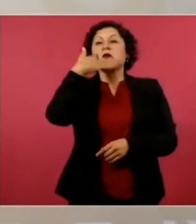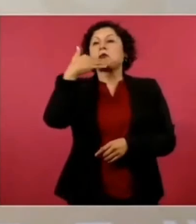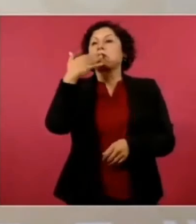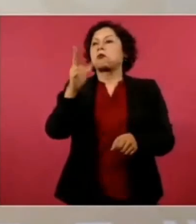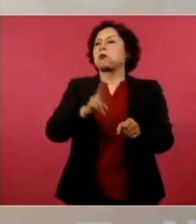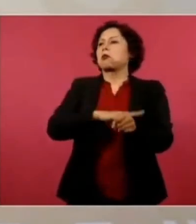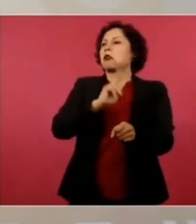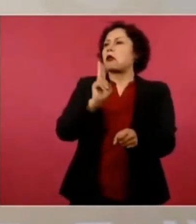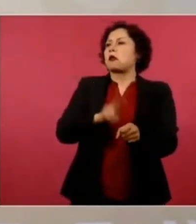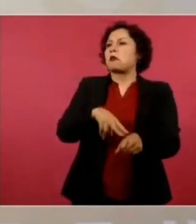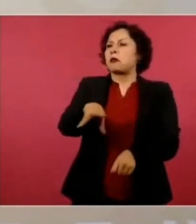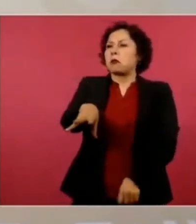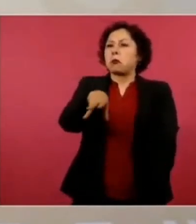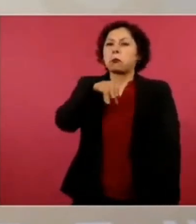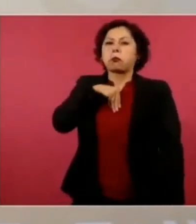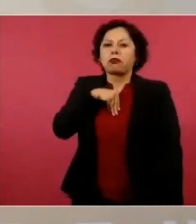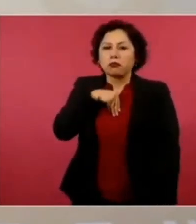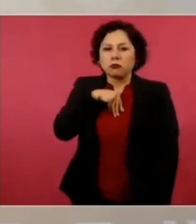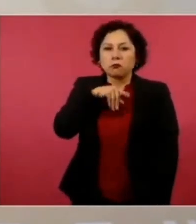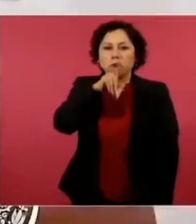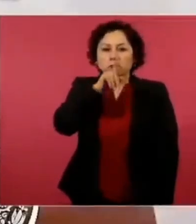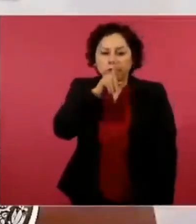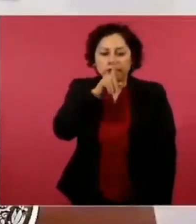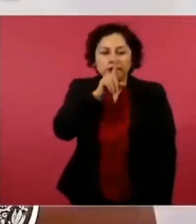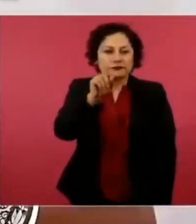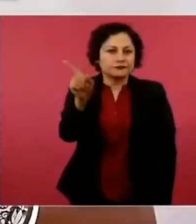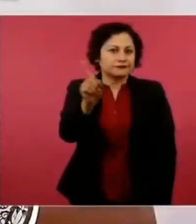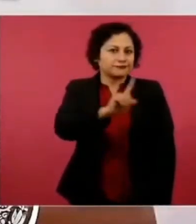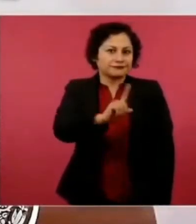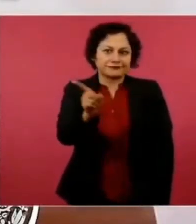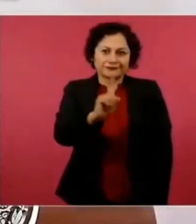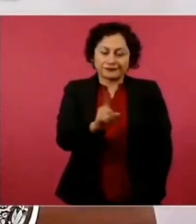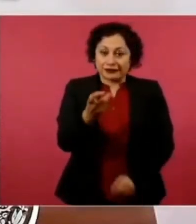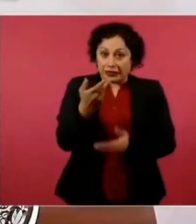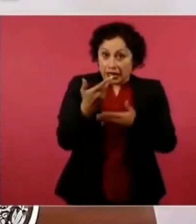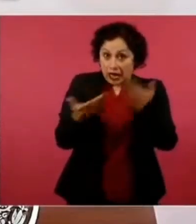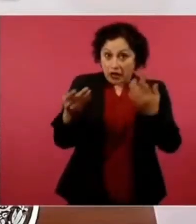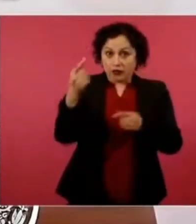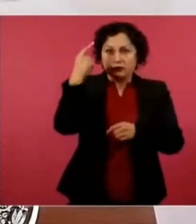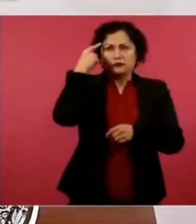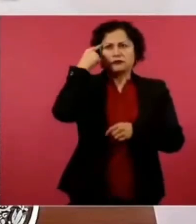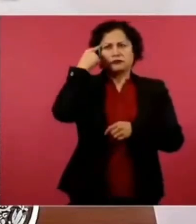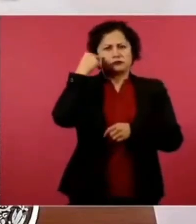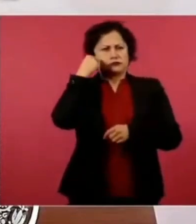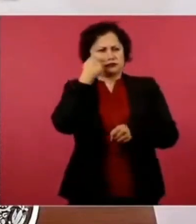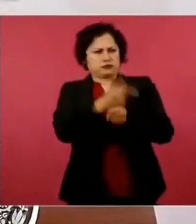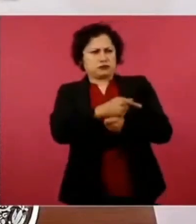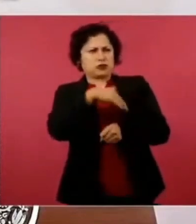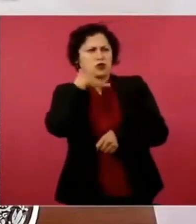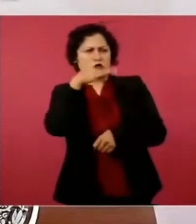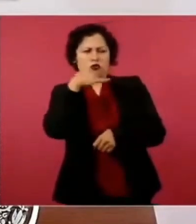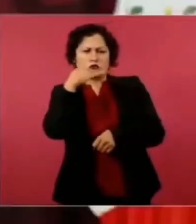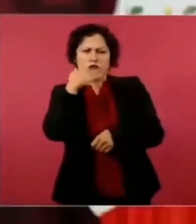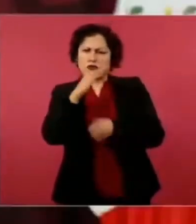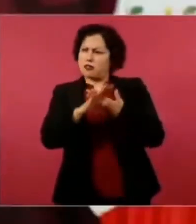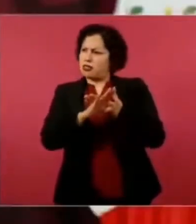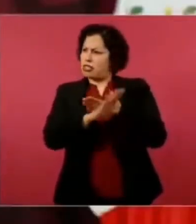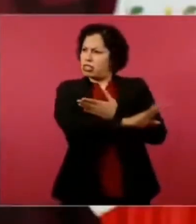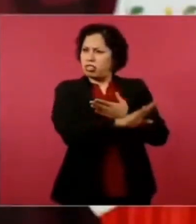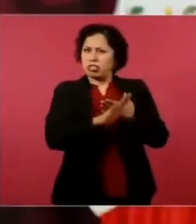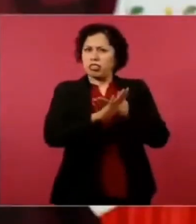Entonces, se termina con la corrupción en el Ejecutivo, de arriba para